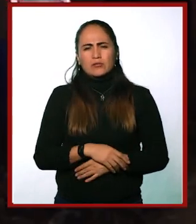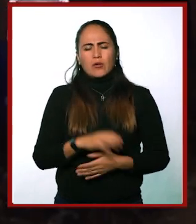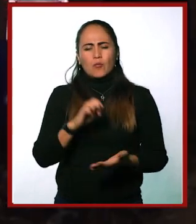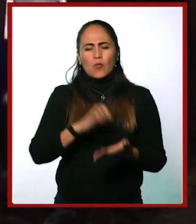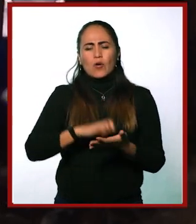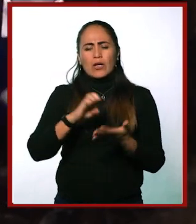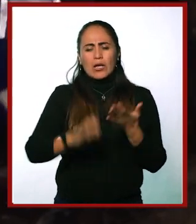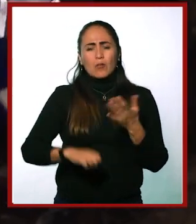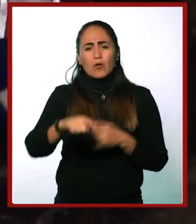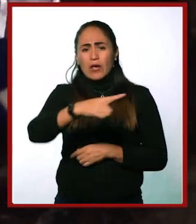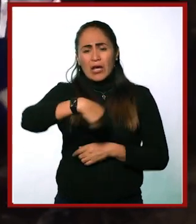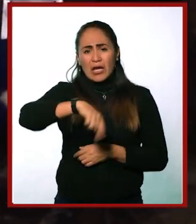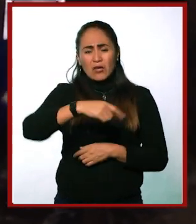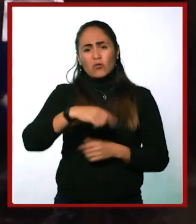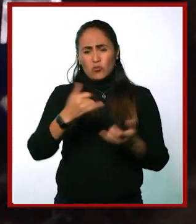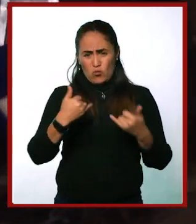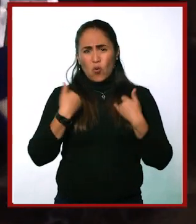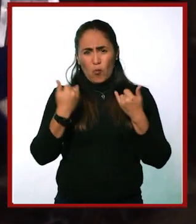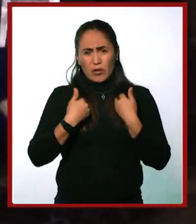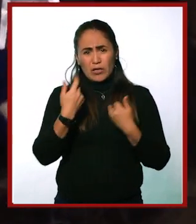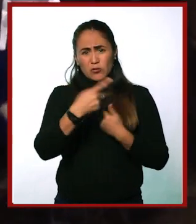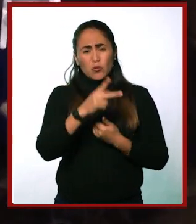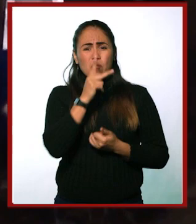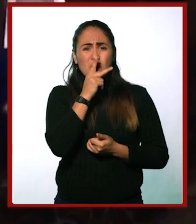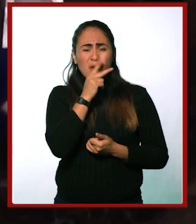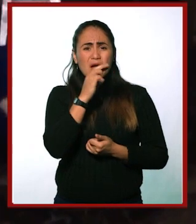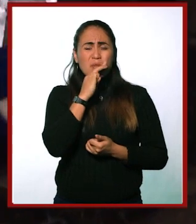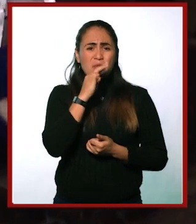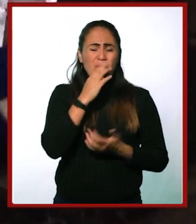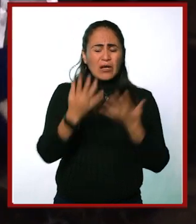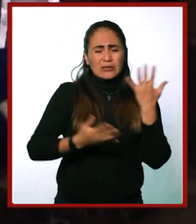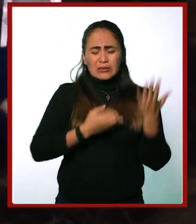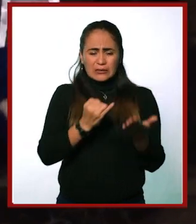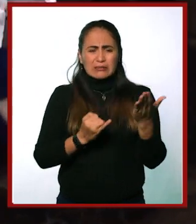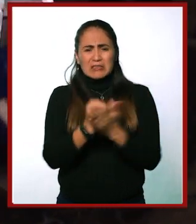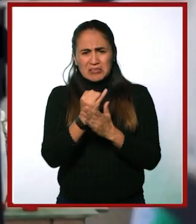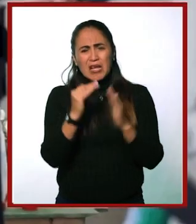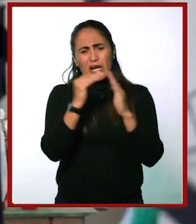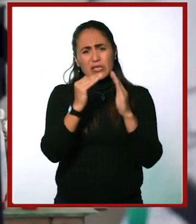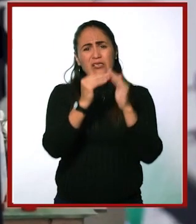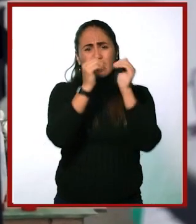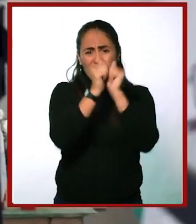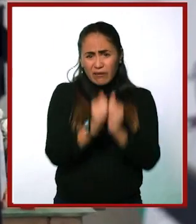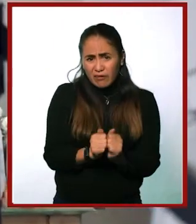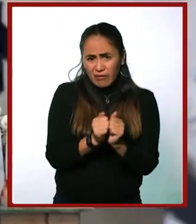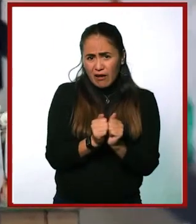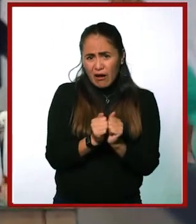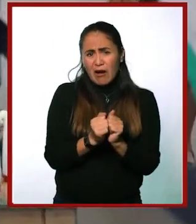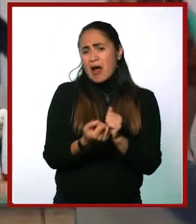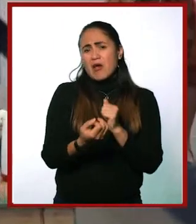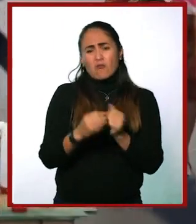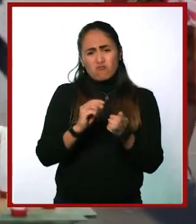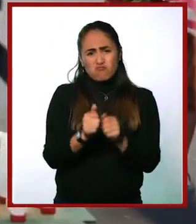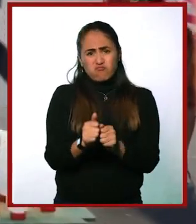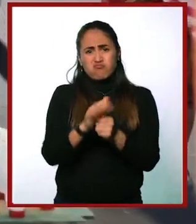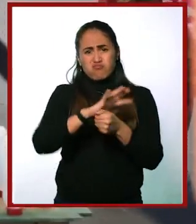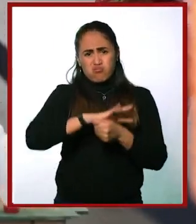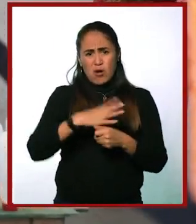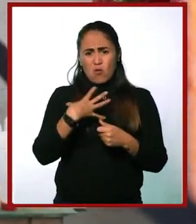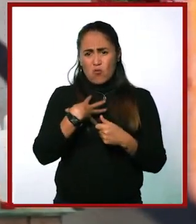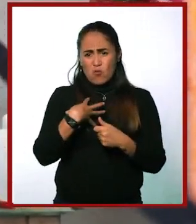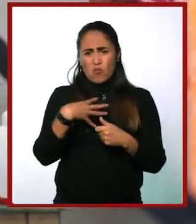familias cuyos padres no tienen la posibilidad de elegir entre quedarse en casa para poder resguardarse y no